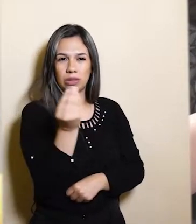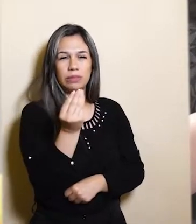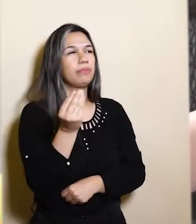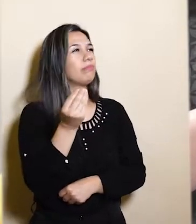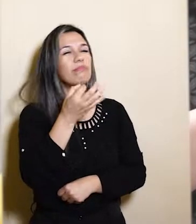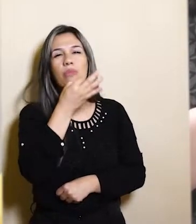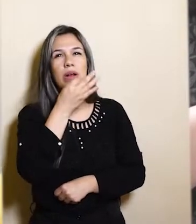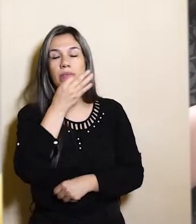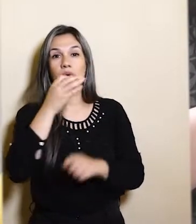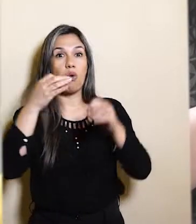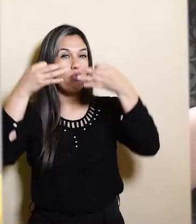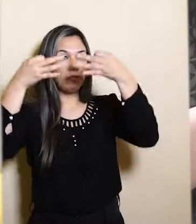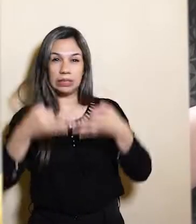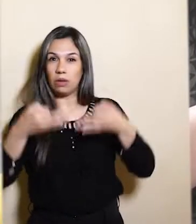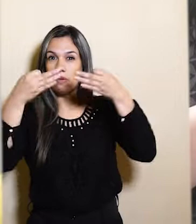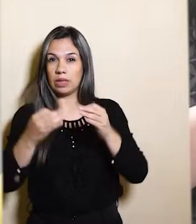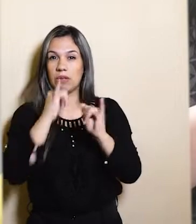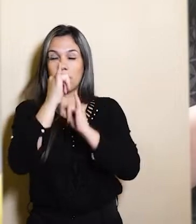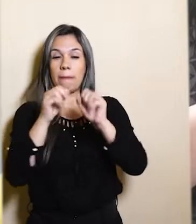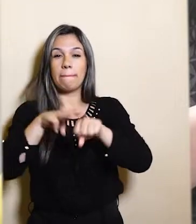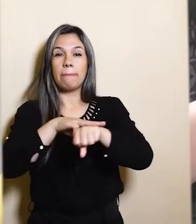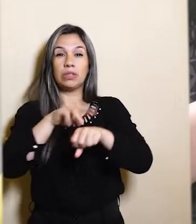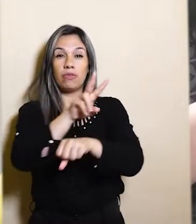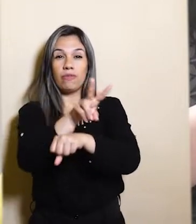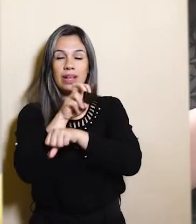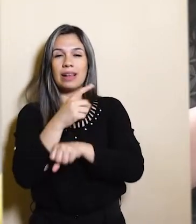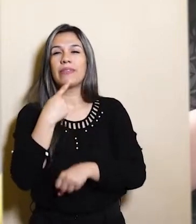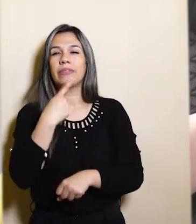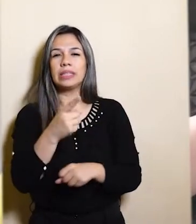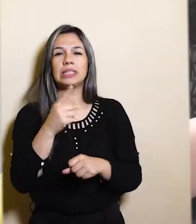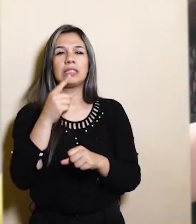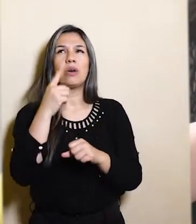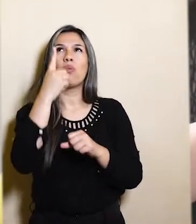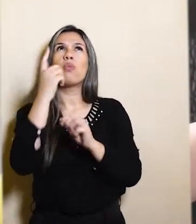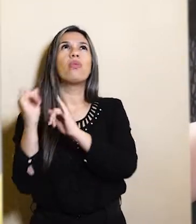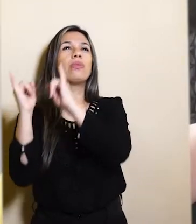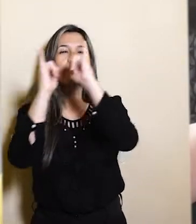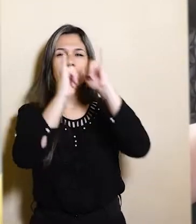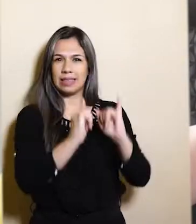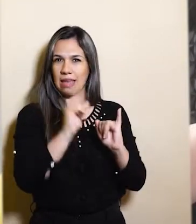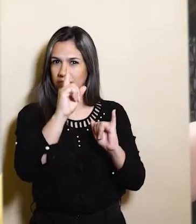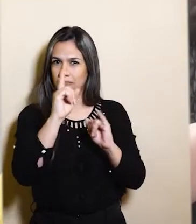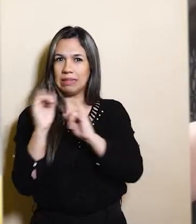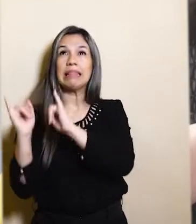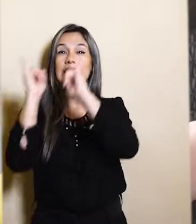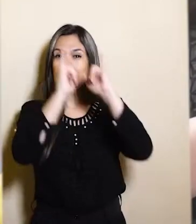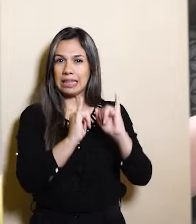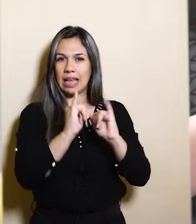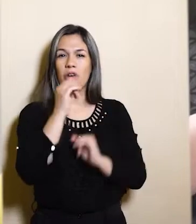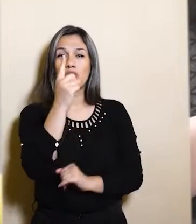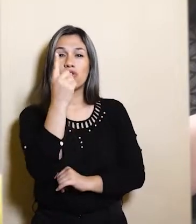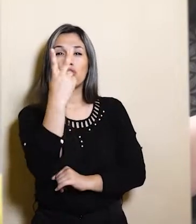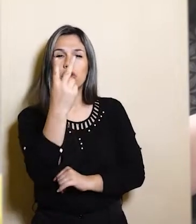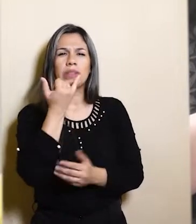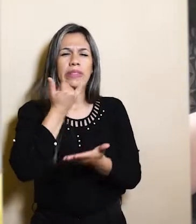ejemplo, cifras oficiales del Ministerio Público establecen que reciben al día, 12 denuncias